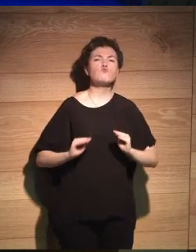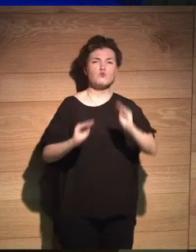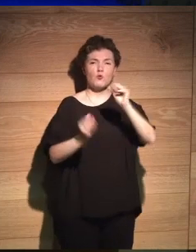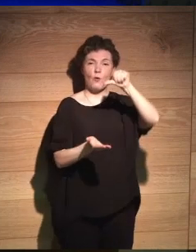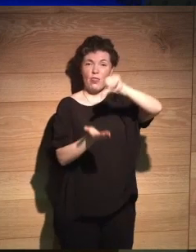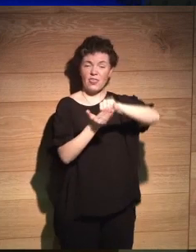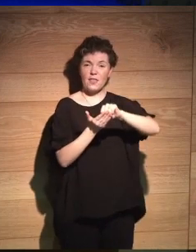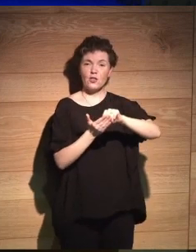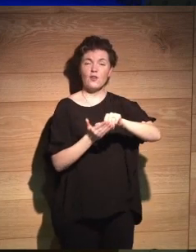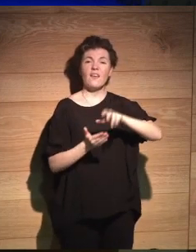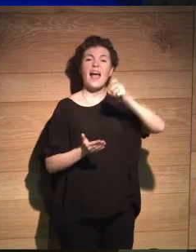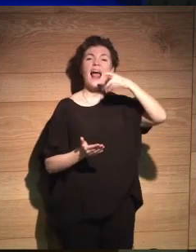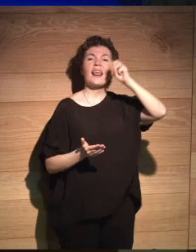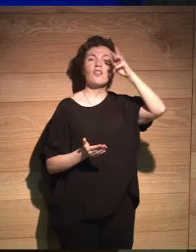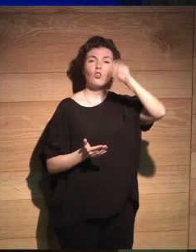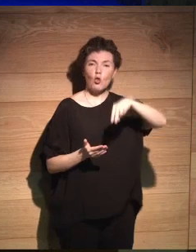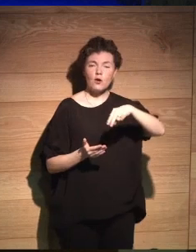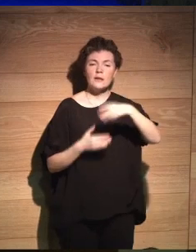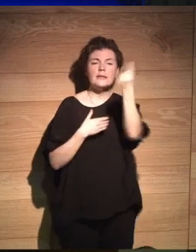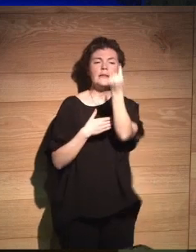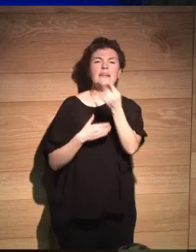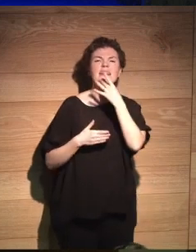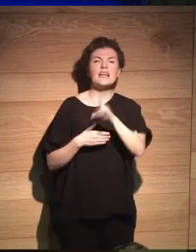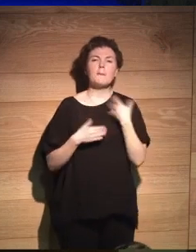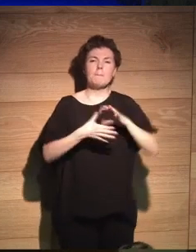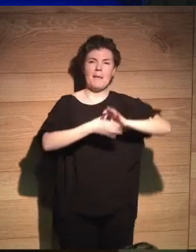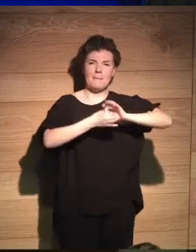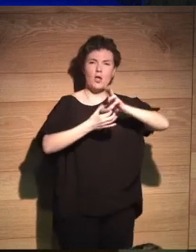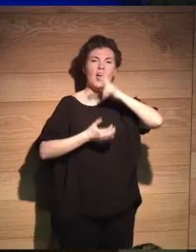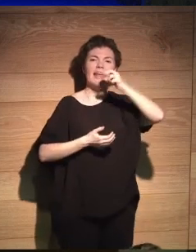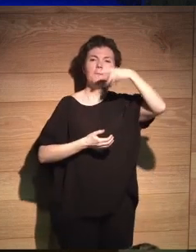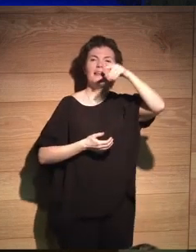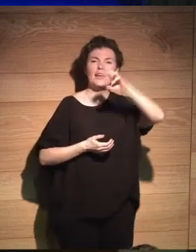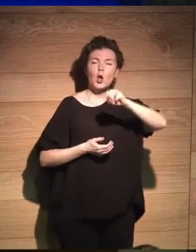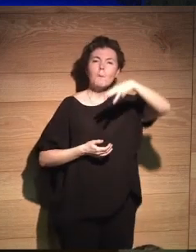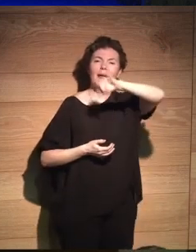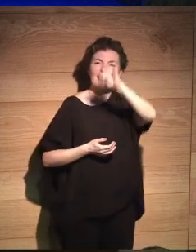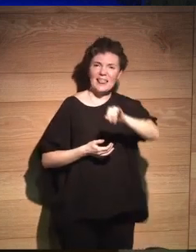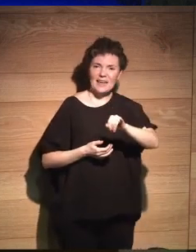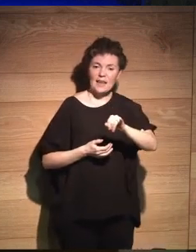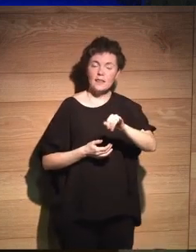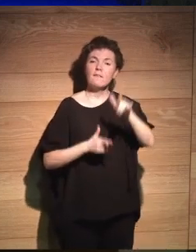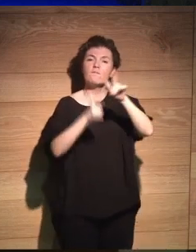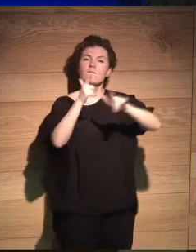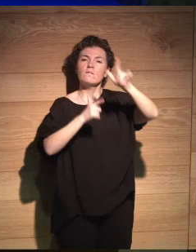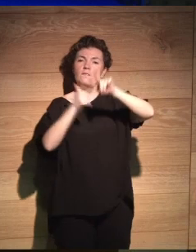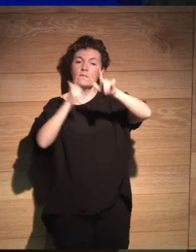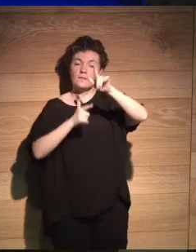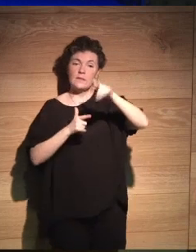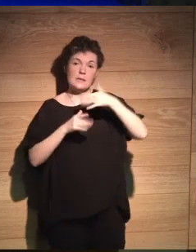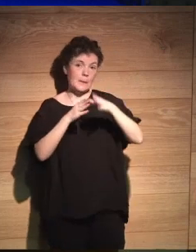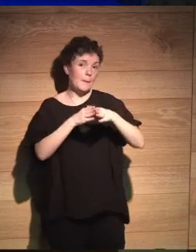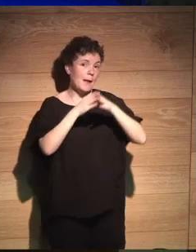centro de Farringdon, la diseñó mi amigo Herminio Martínez, quien había viajado en este